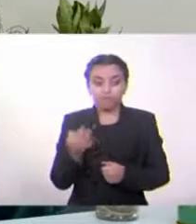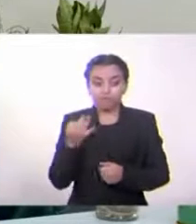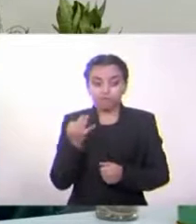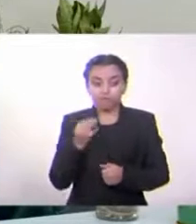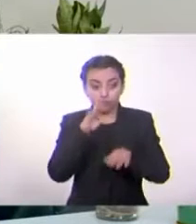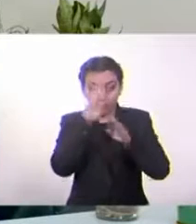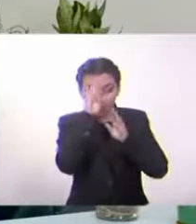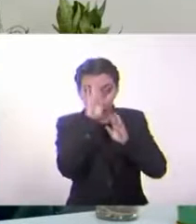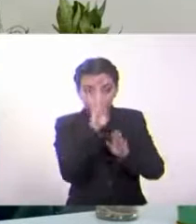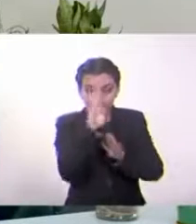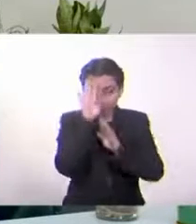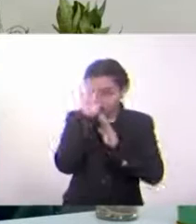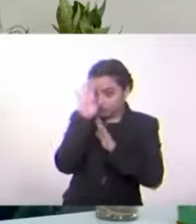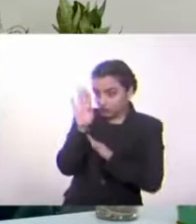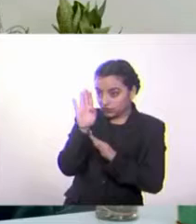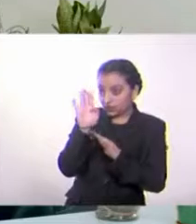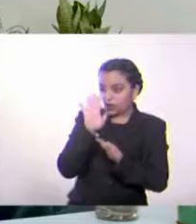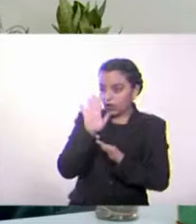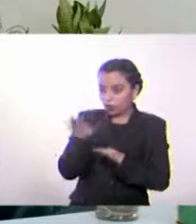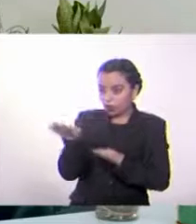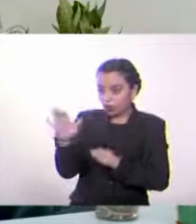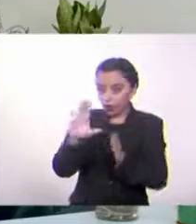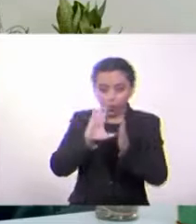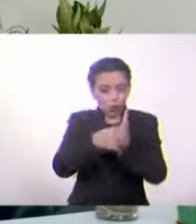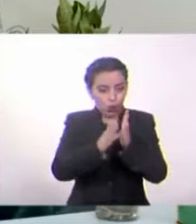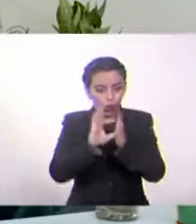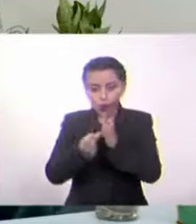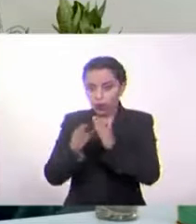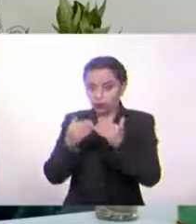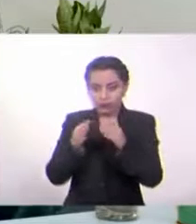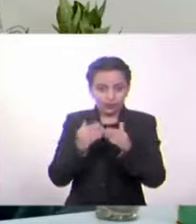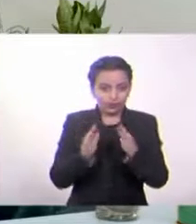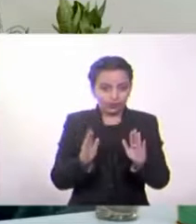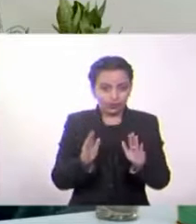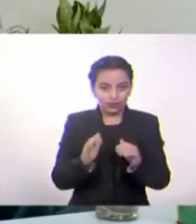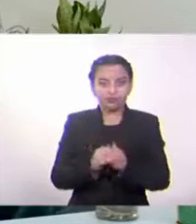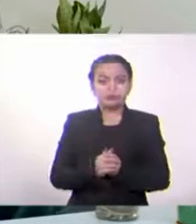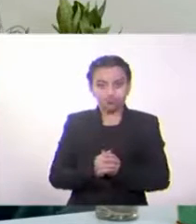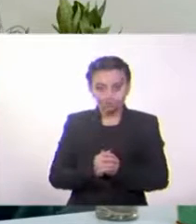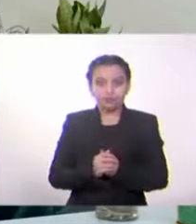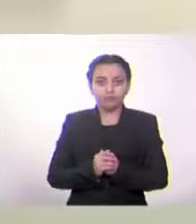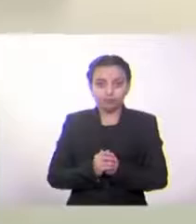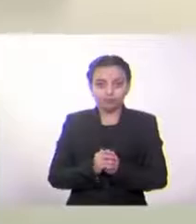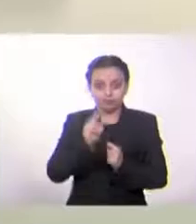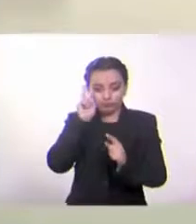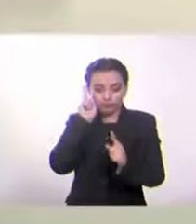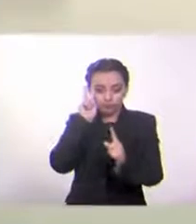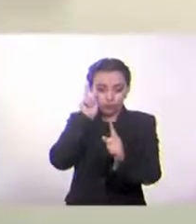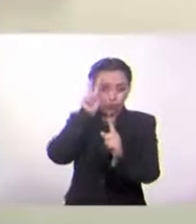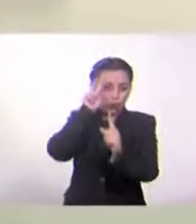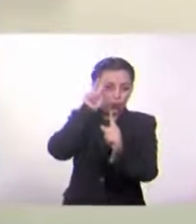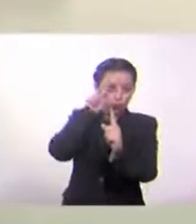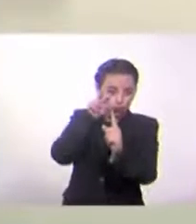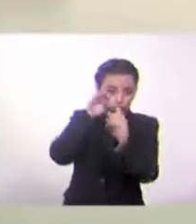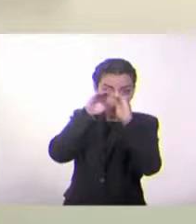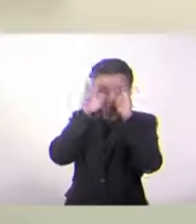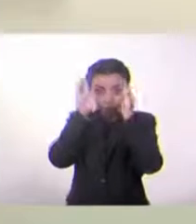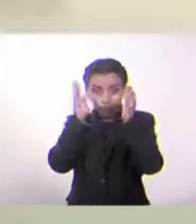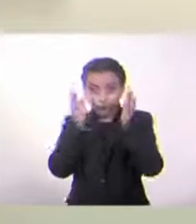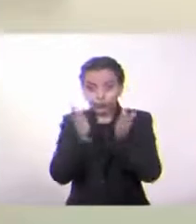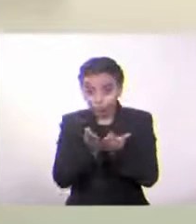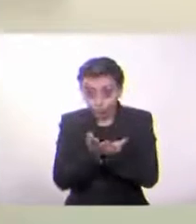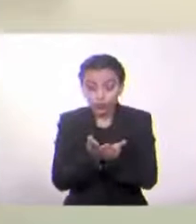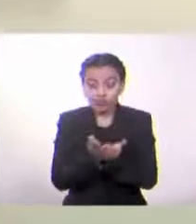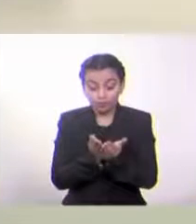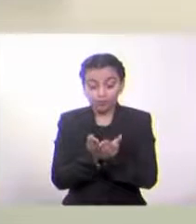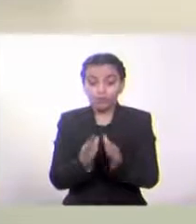de mundo de todas las culturas. Aunque sus mitos sean diferentes a los de nosotros, debemos de respetarlos para promover